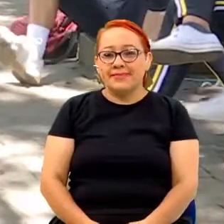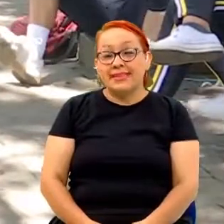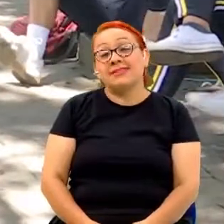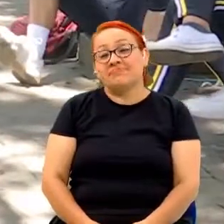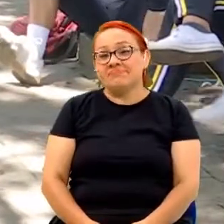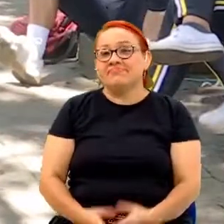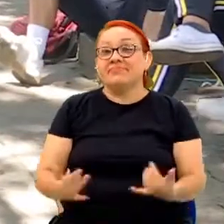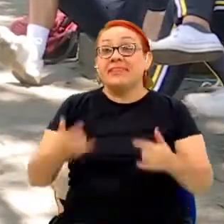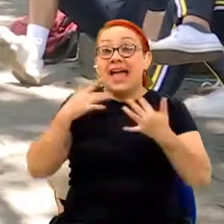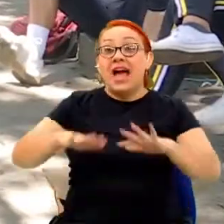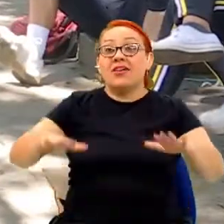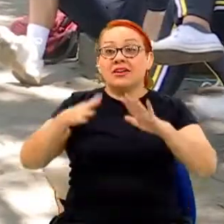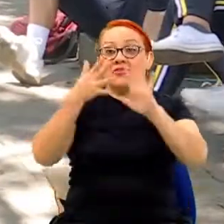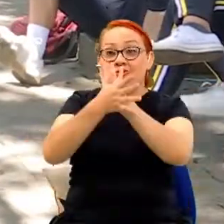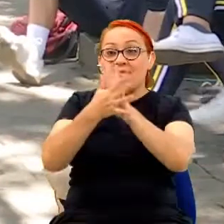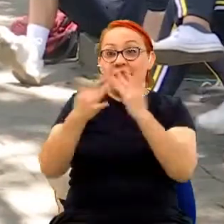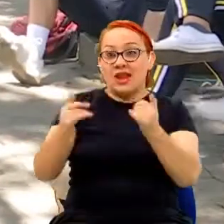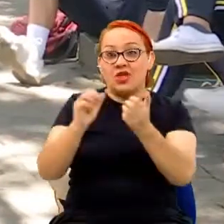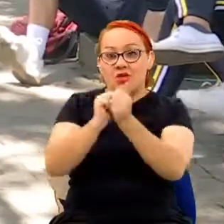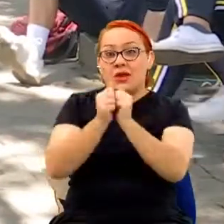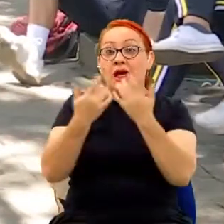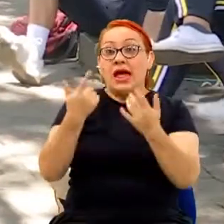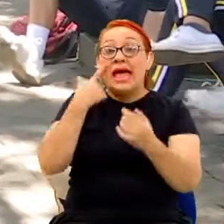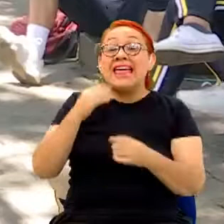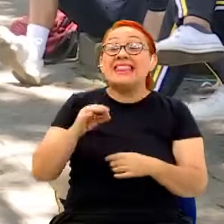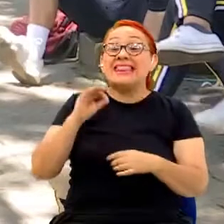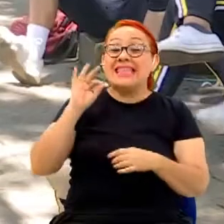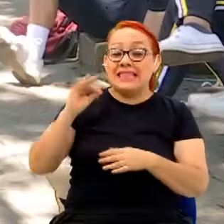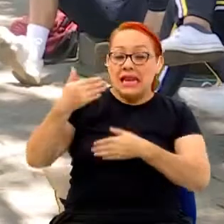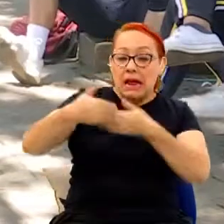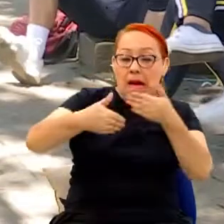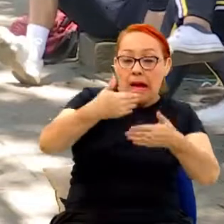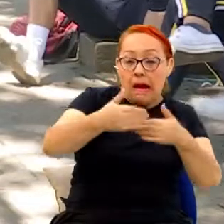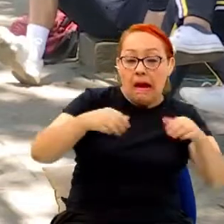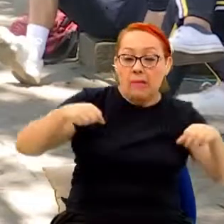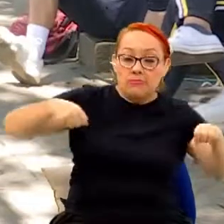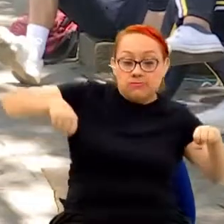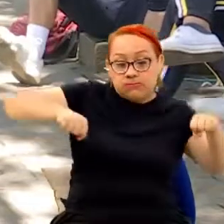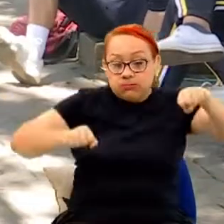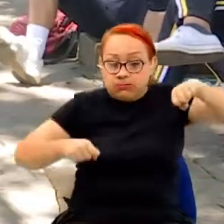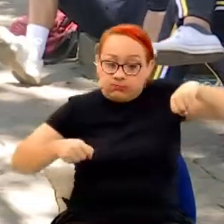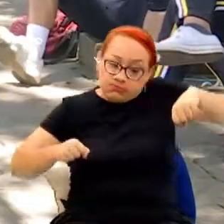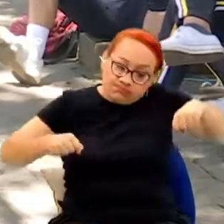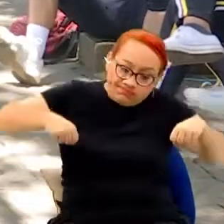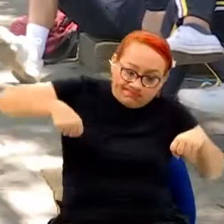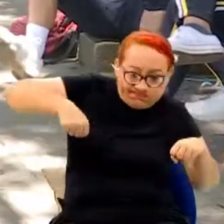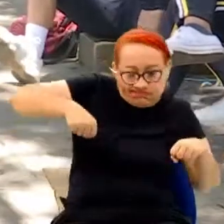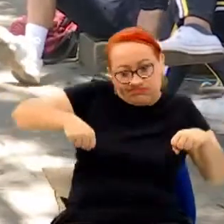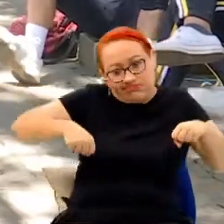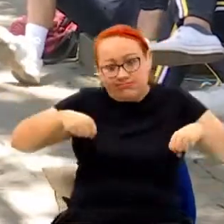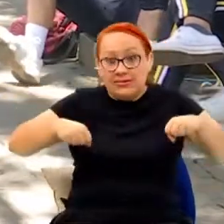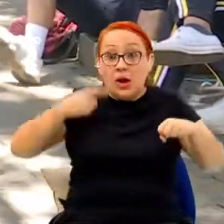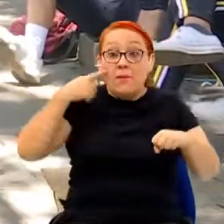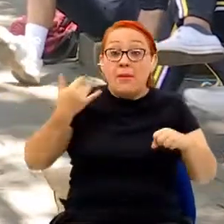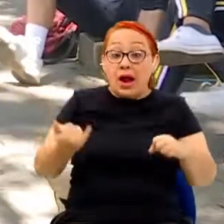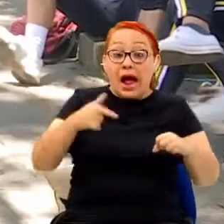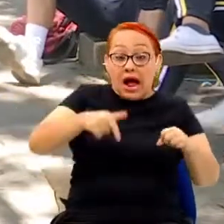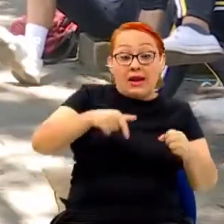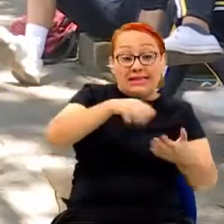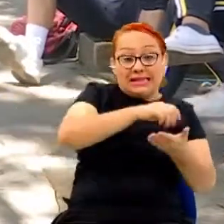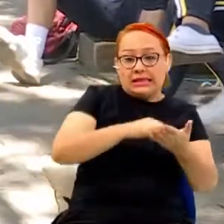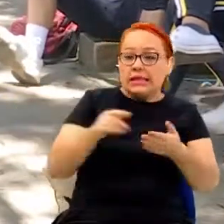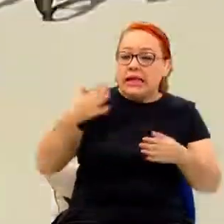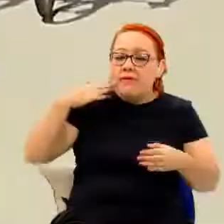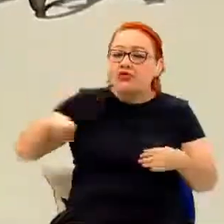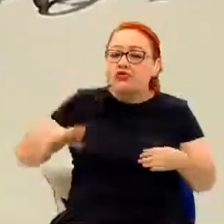Bien, pues aquí está toda la información deportiva. Entonces, hoy con la tercera etapa de la Vuelta a Colombia en bicicleta. Santander recibirá 4 etapas y la primera